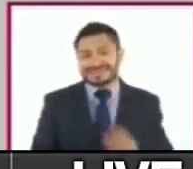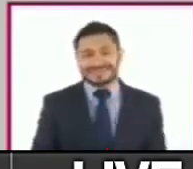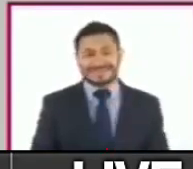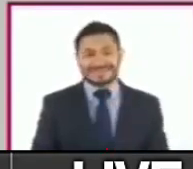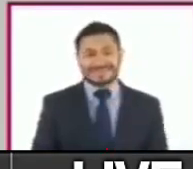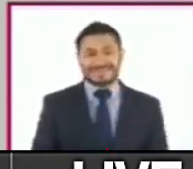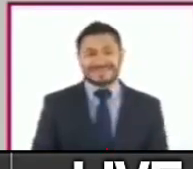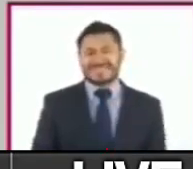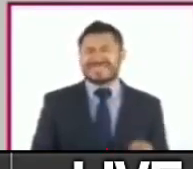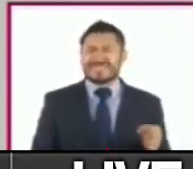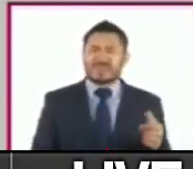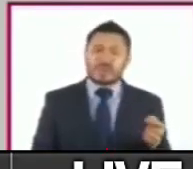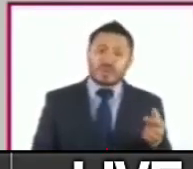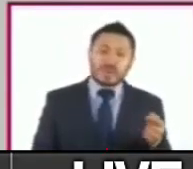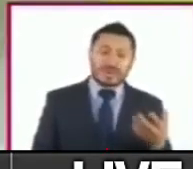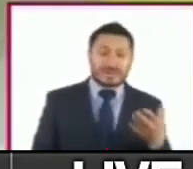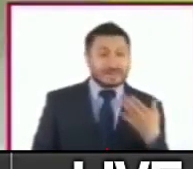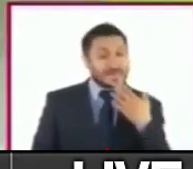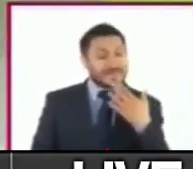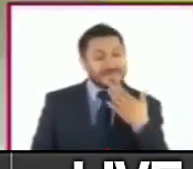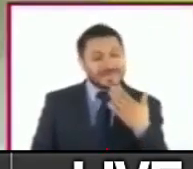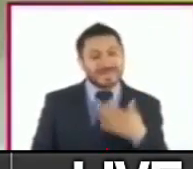¡Casi! Eso.